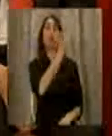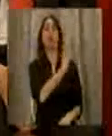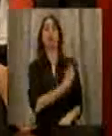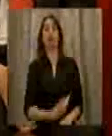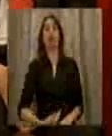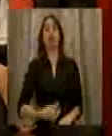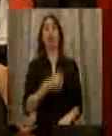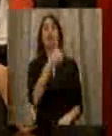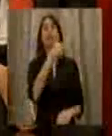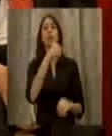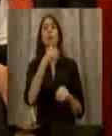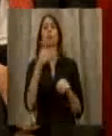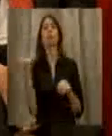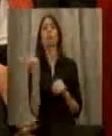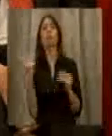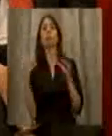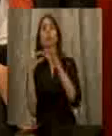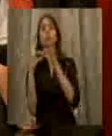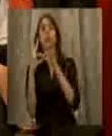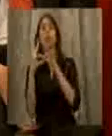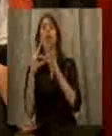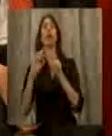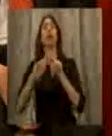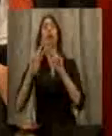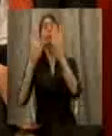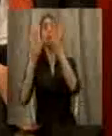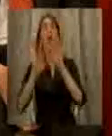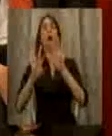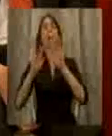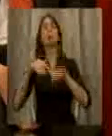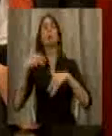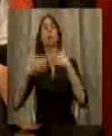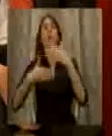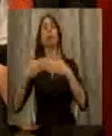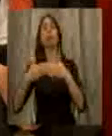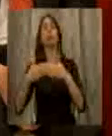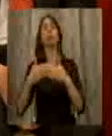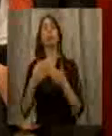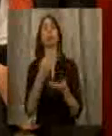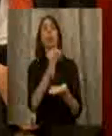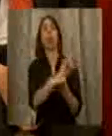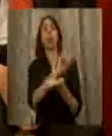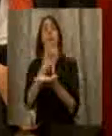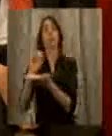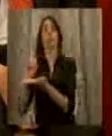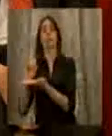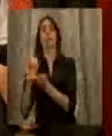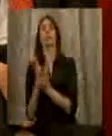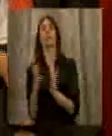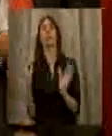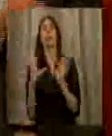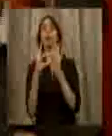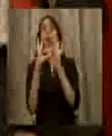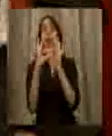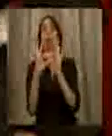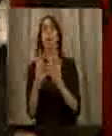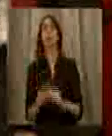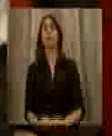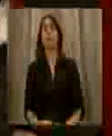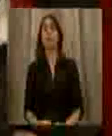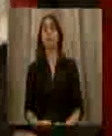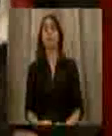la elaboración y funcionamiento de ambas instituciones. Muchas gracias.